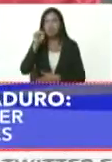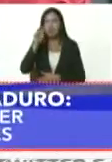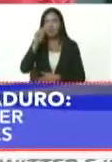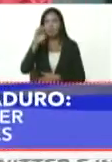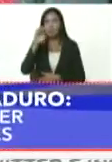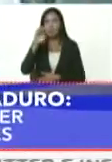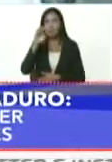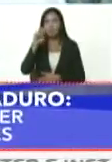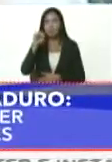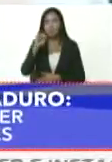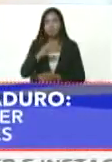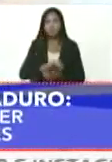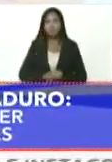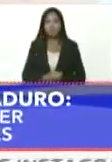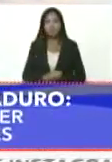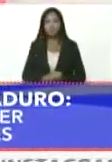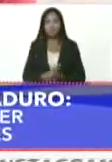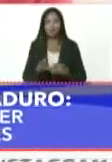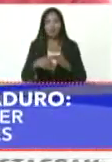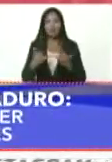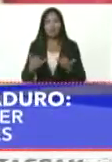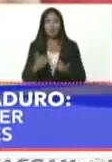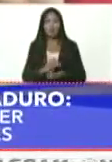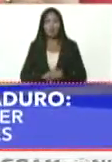Pónganse al frente, pónganse aquí encima también.